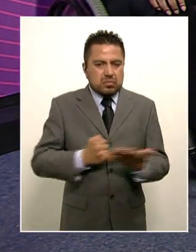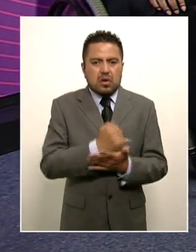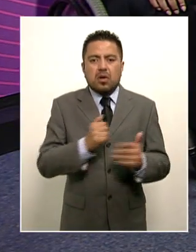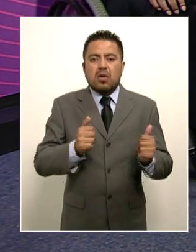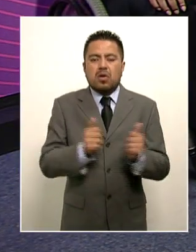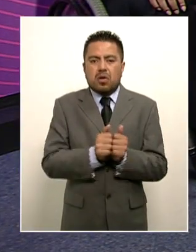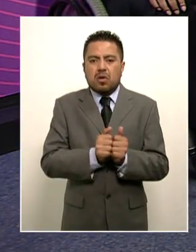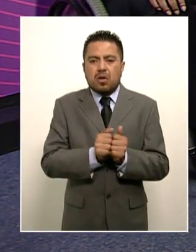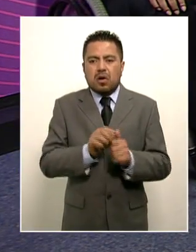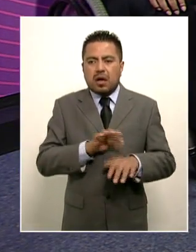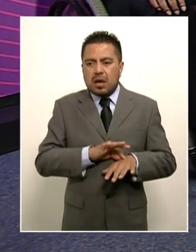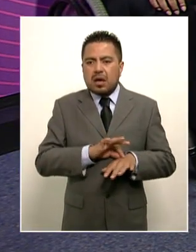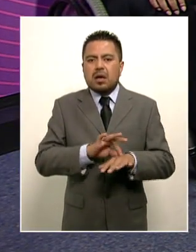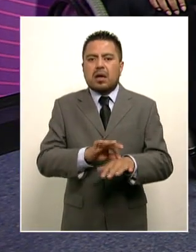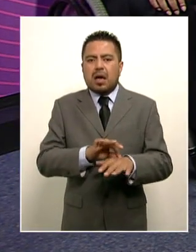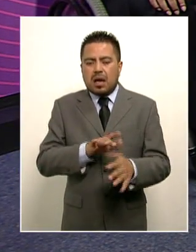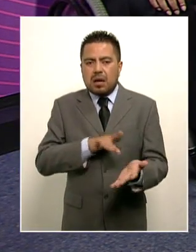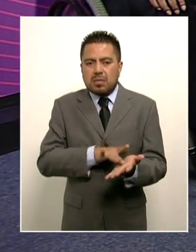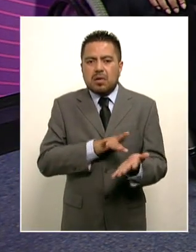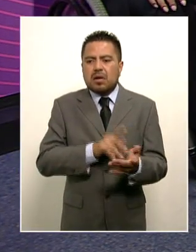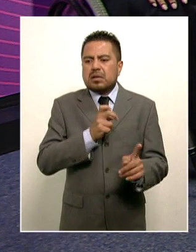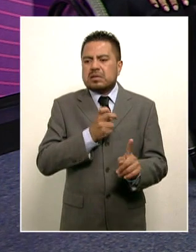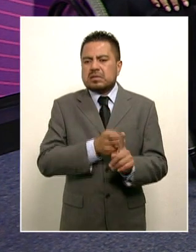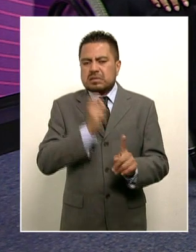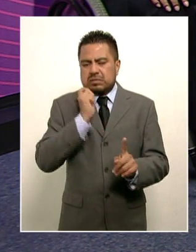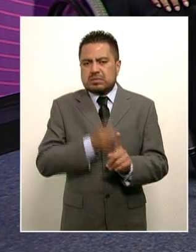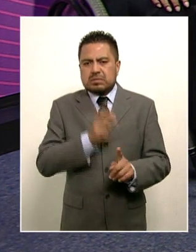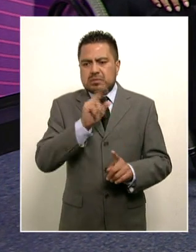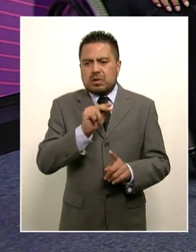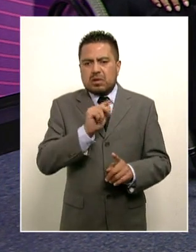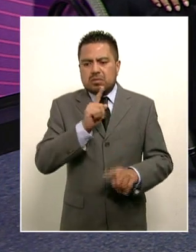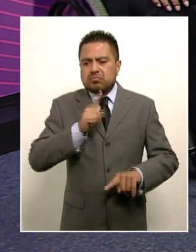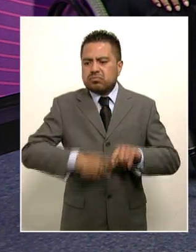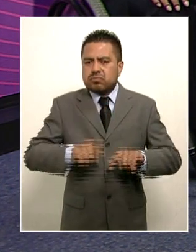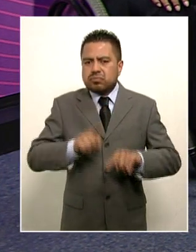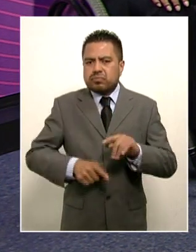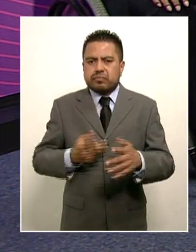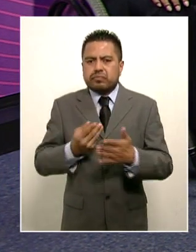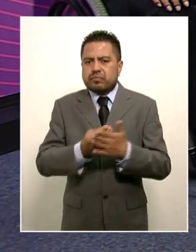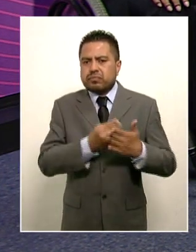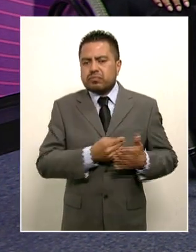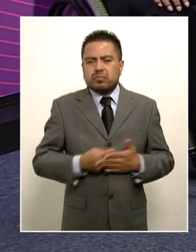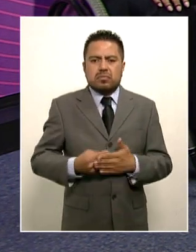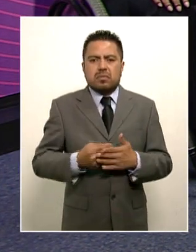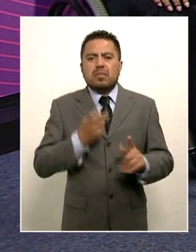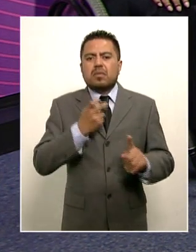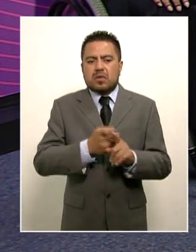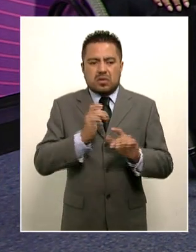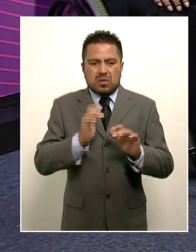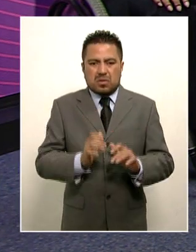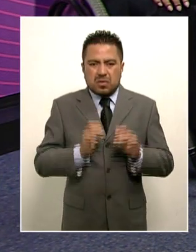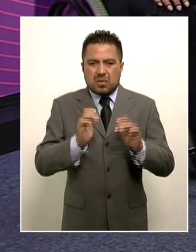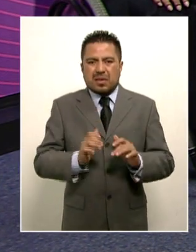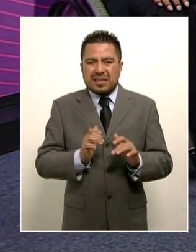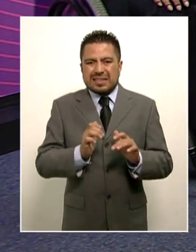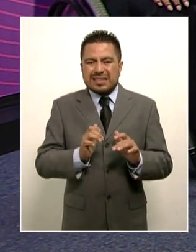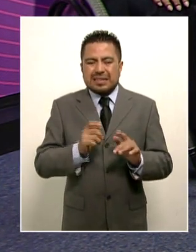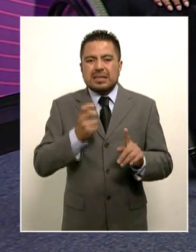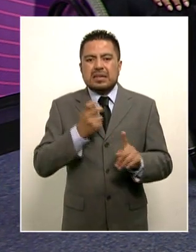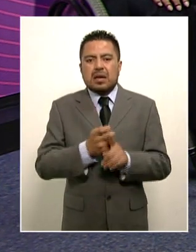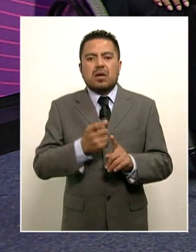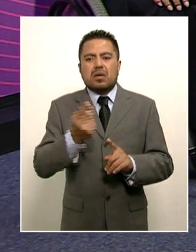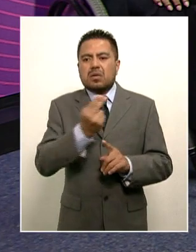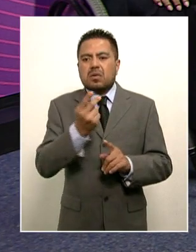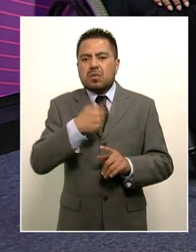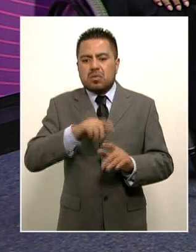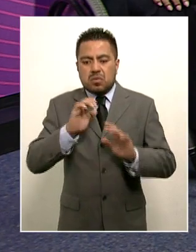con guía, con ¿no? apoyo. Pero eso no quiere decir que las personas nos sustituyan, ¿no? Claro. Entonces, esto de los cuidados es de que